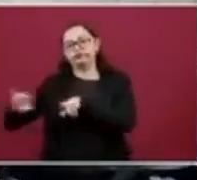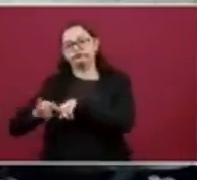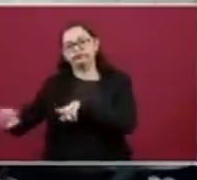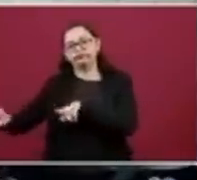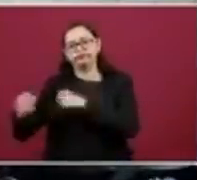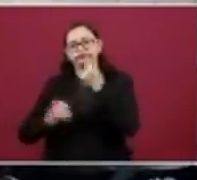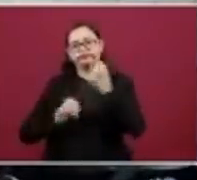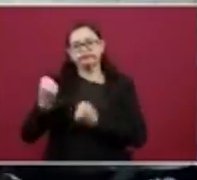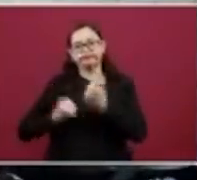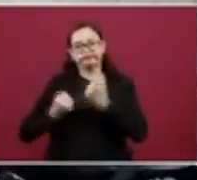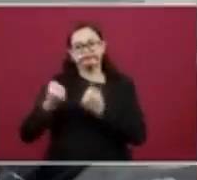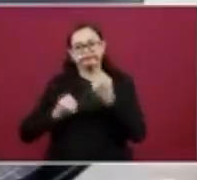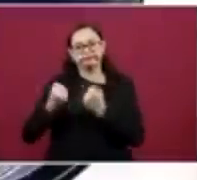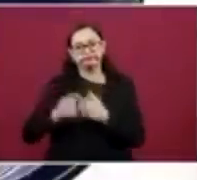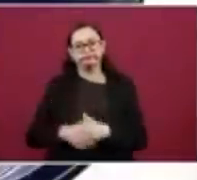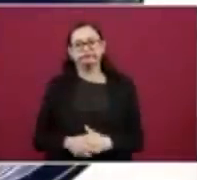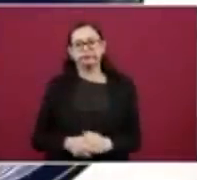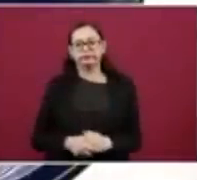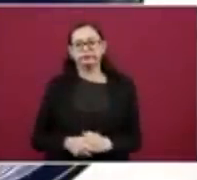que